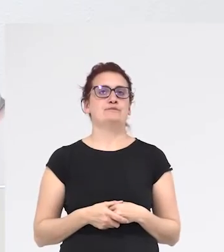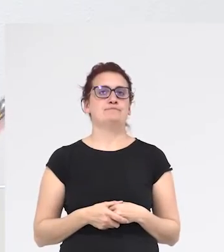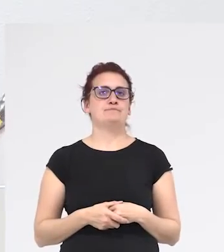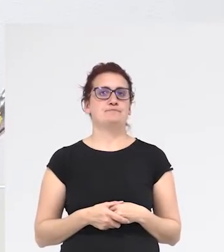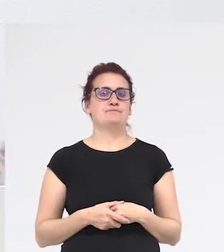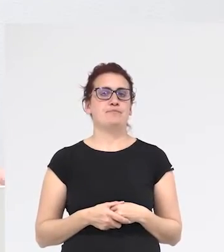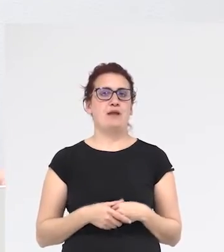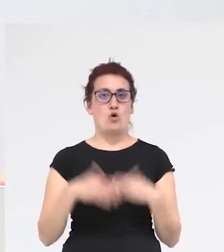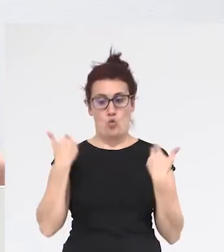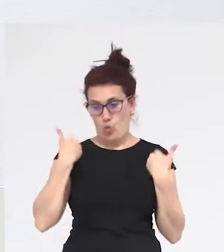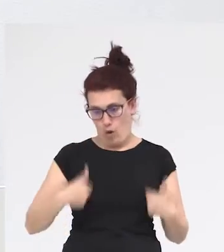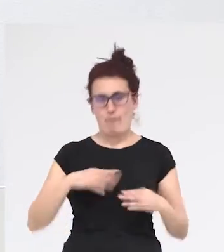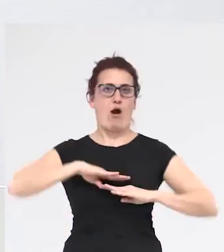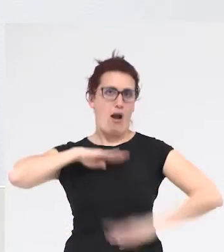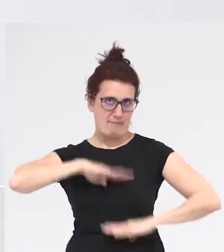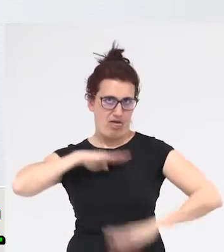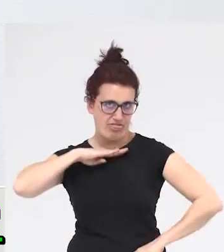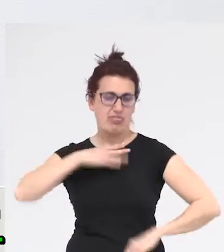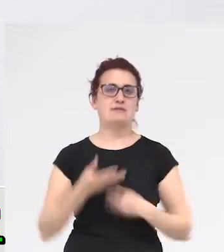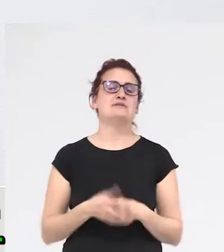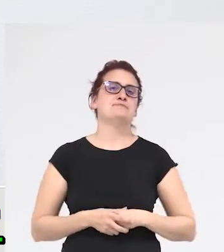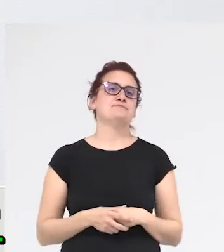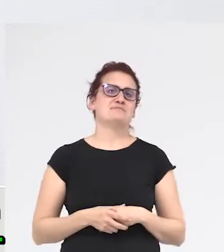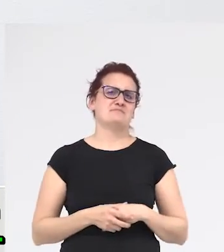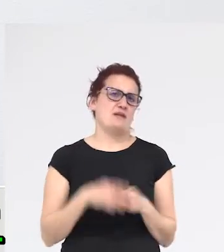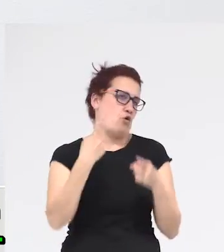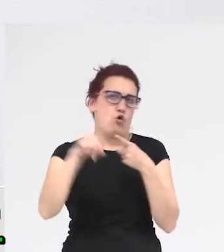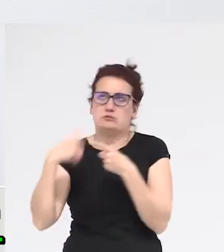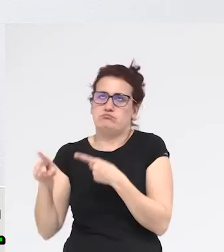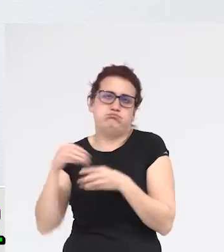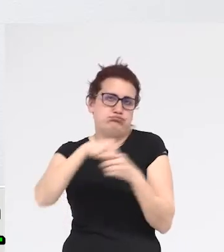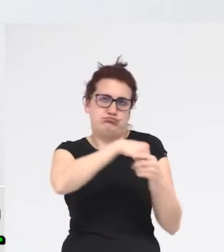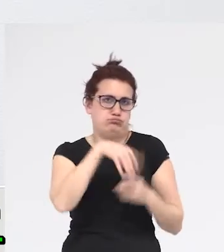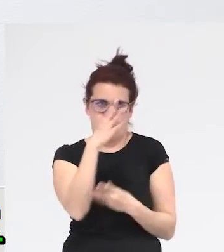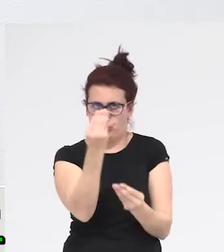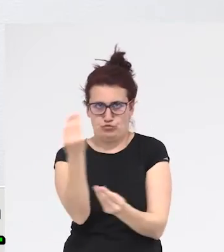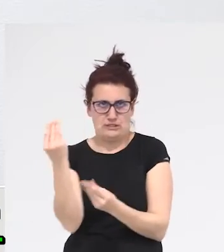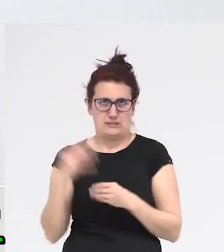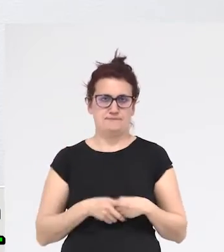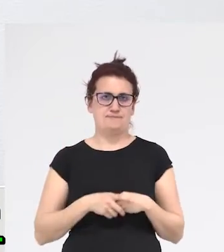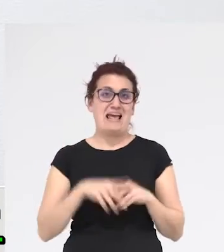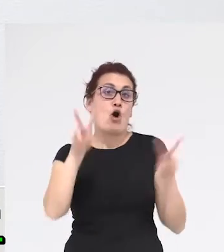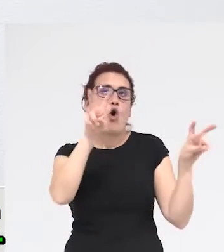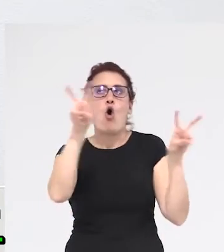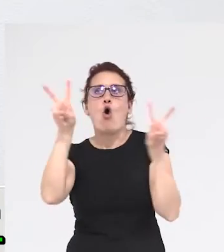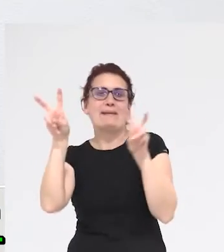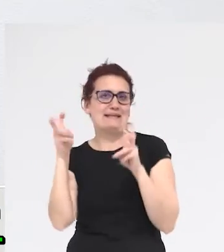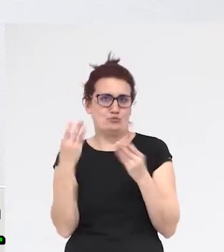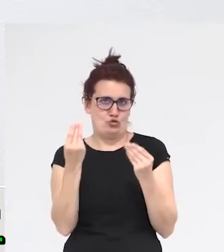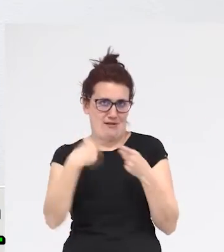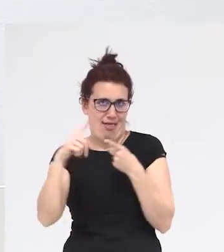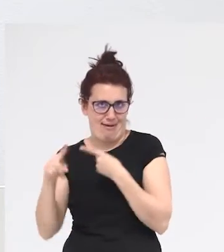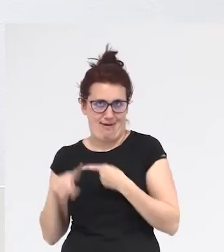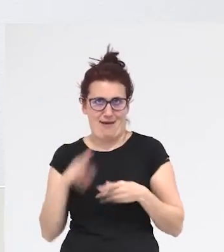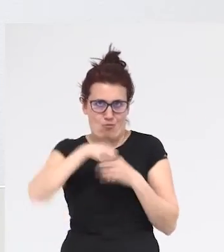es un cuerpo capacitado, entre muchas comillas. Y entre muchas comillas cada una de estas cosas que